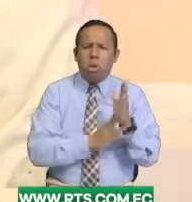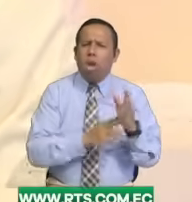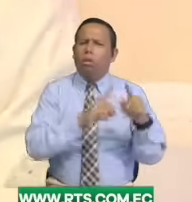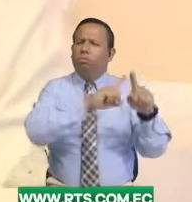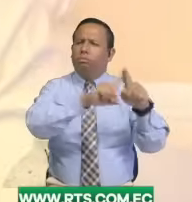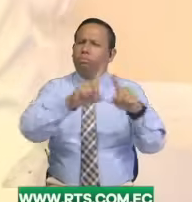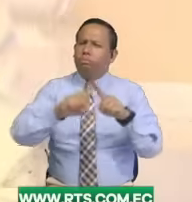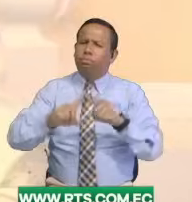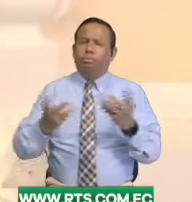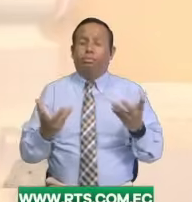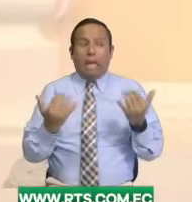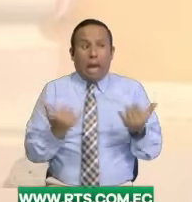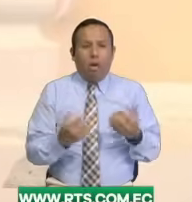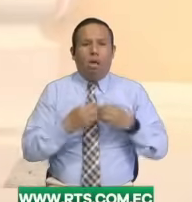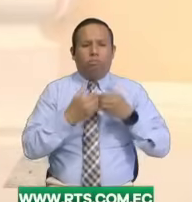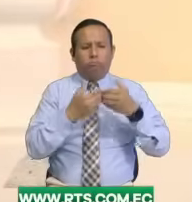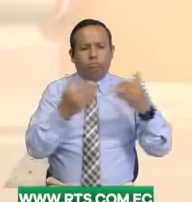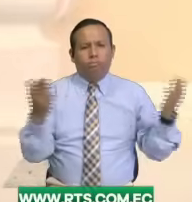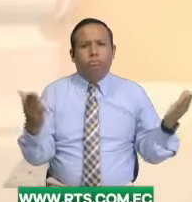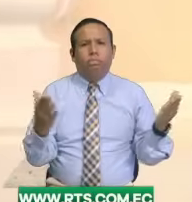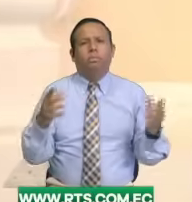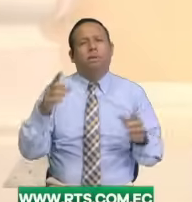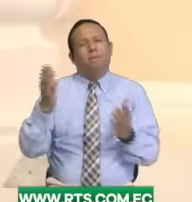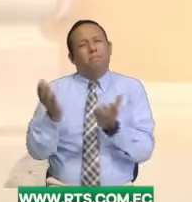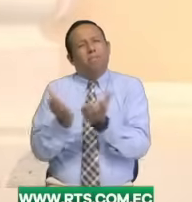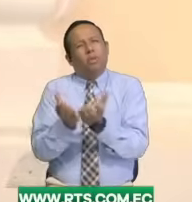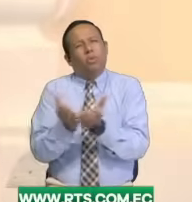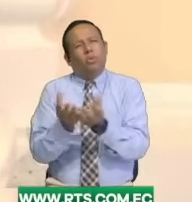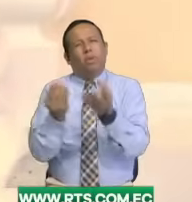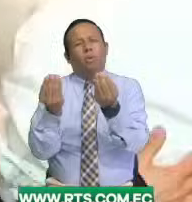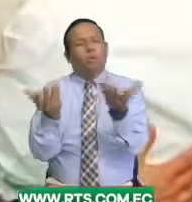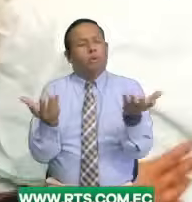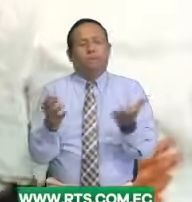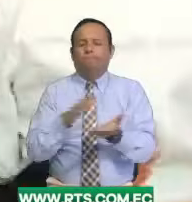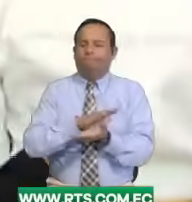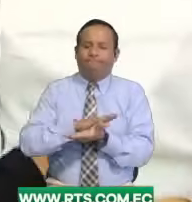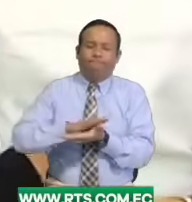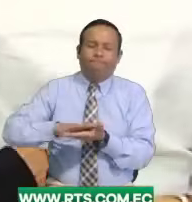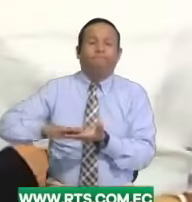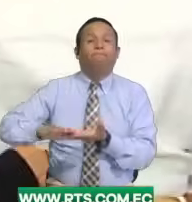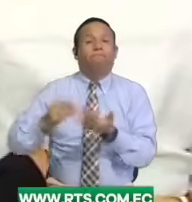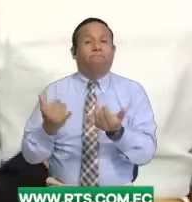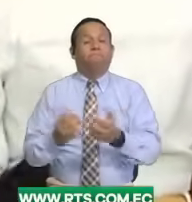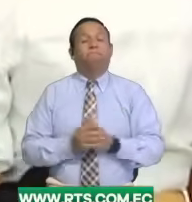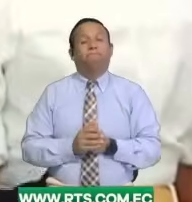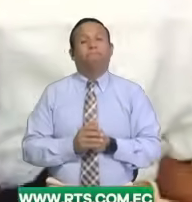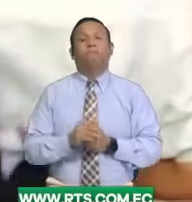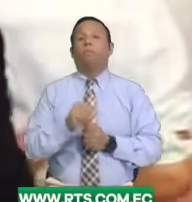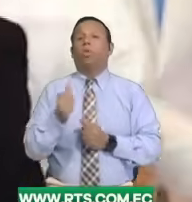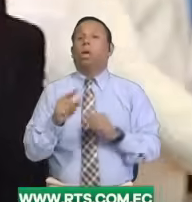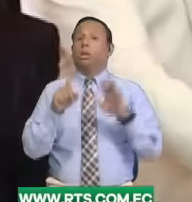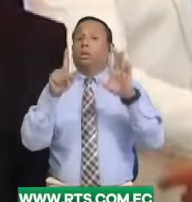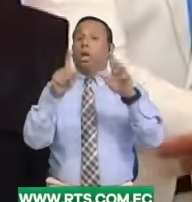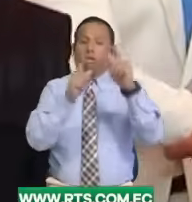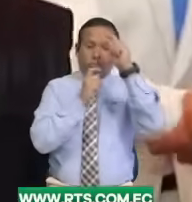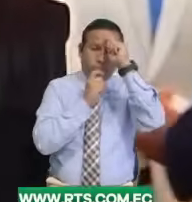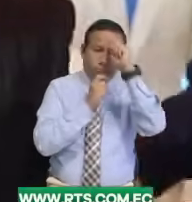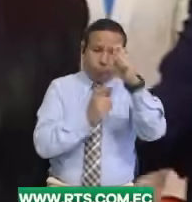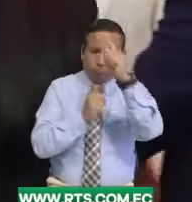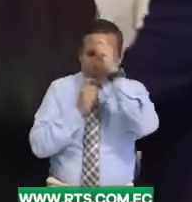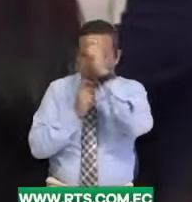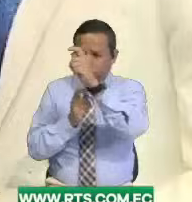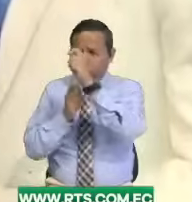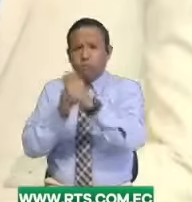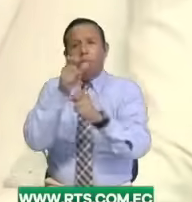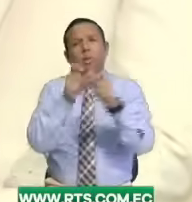hemos recogido la basura que otros nos dejaron. También se entregaron otras 6 condecoraciones a distintos